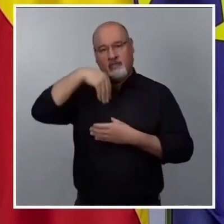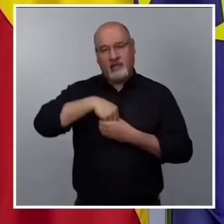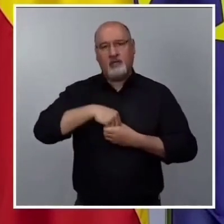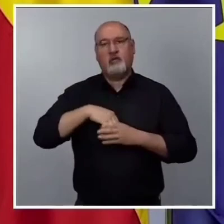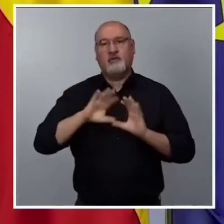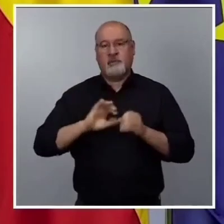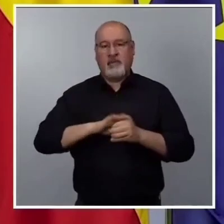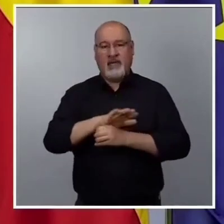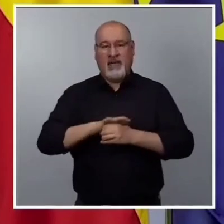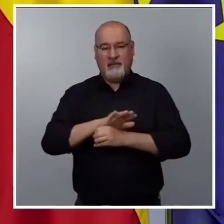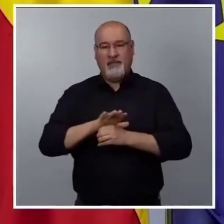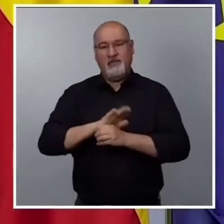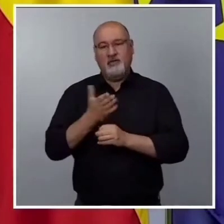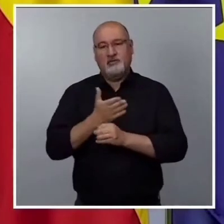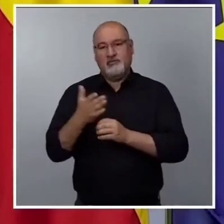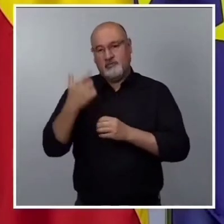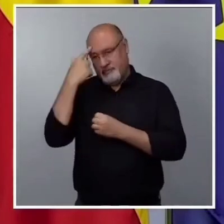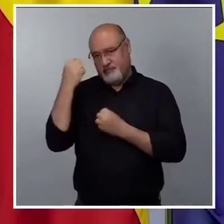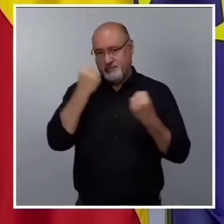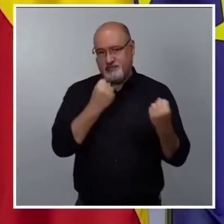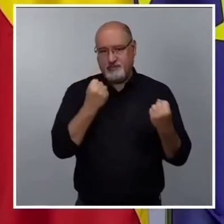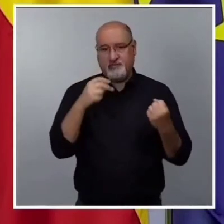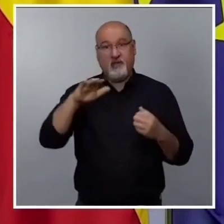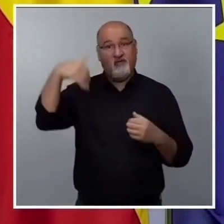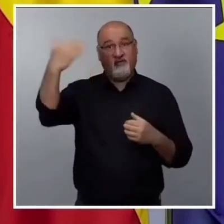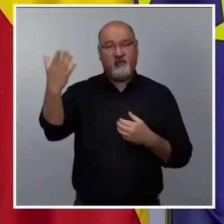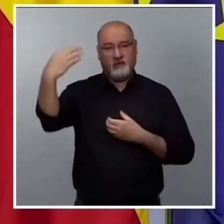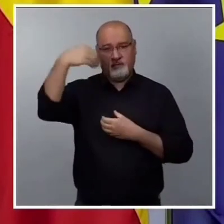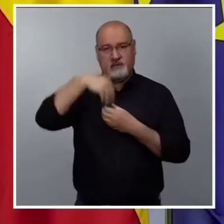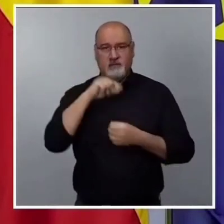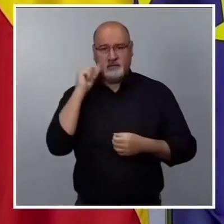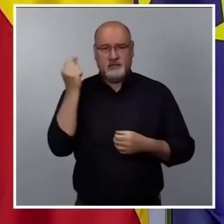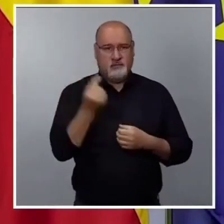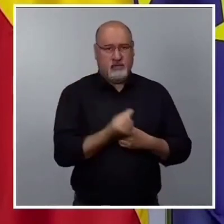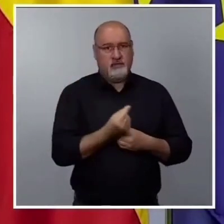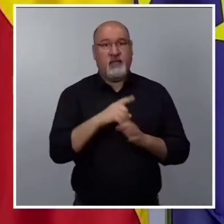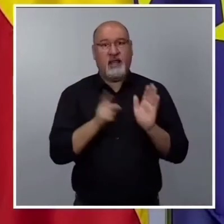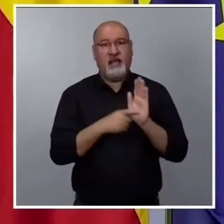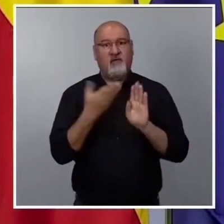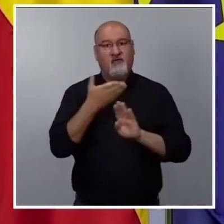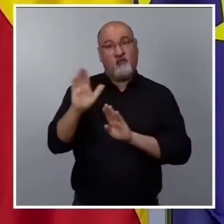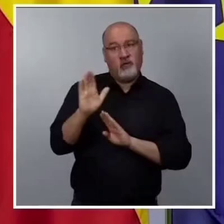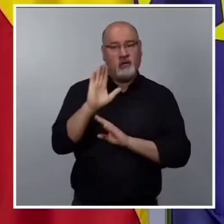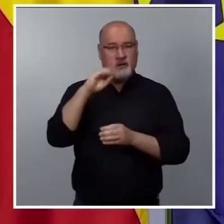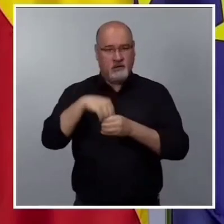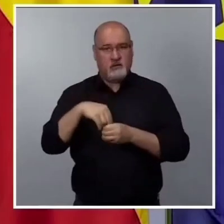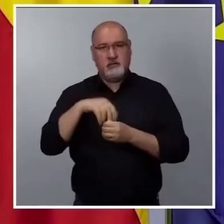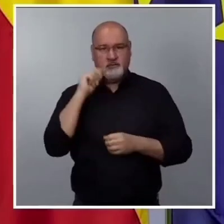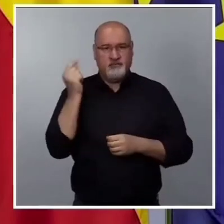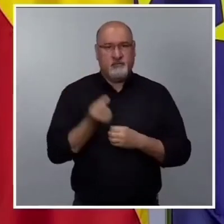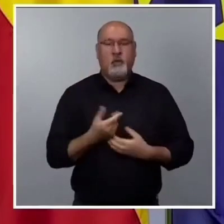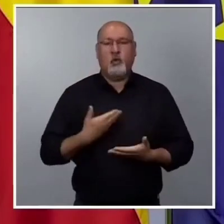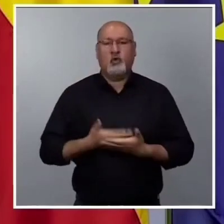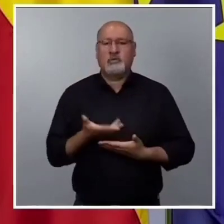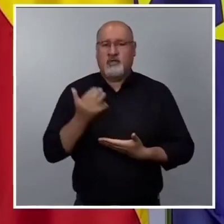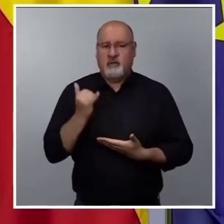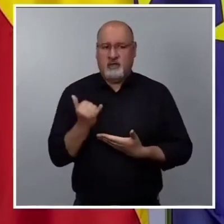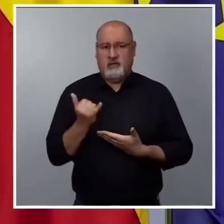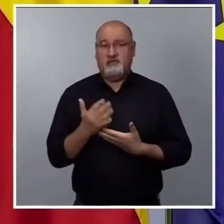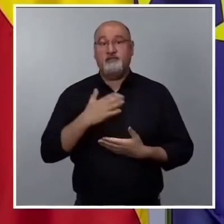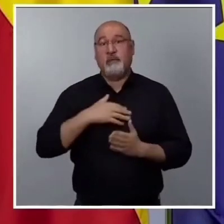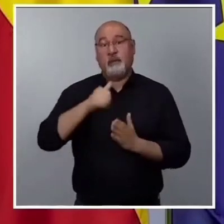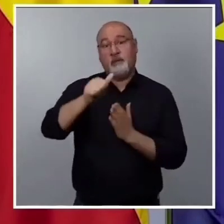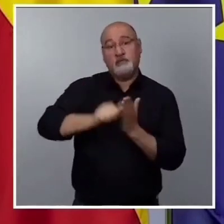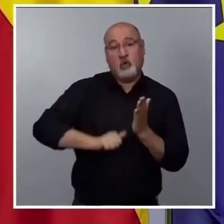ajenos a las instituciones estatales y fuera de la ley existe constancia que el software pegasus